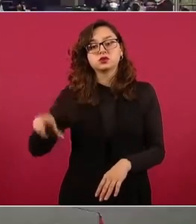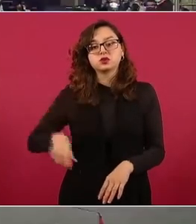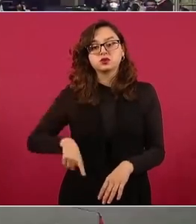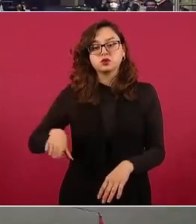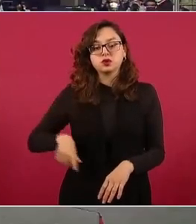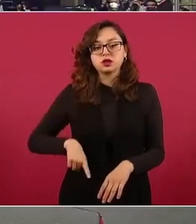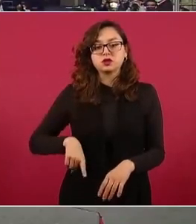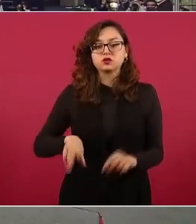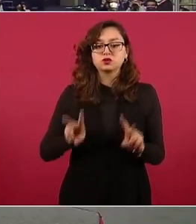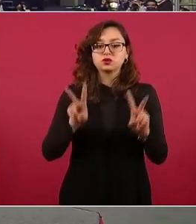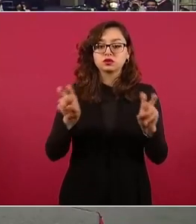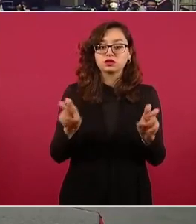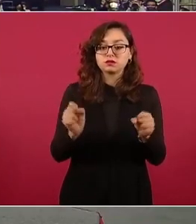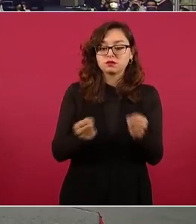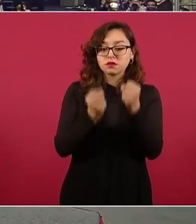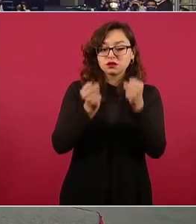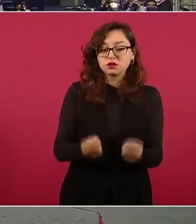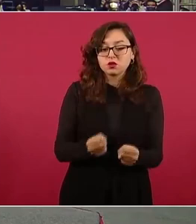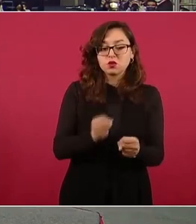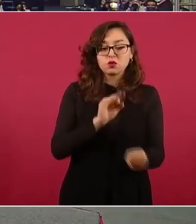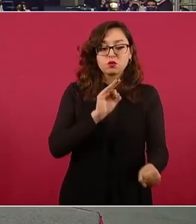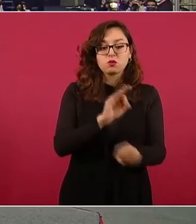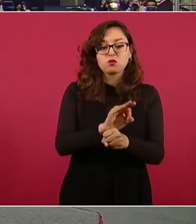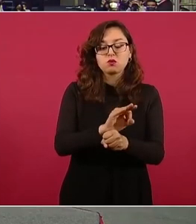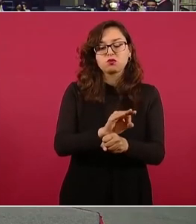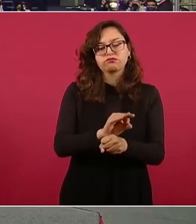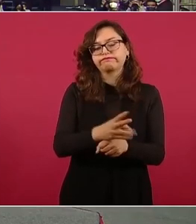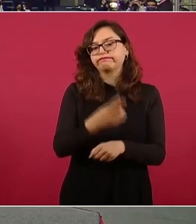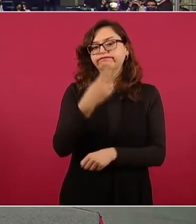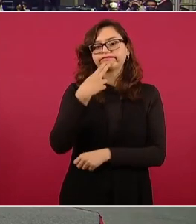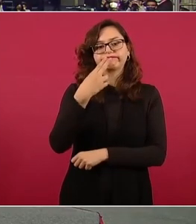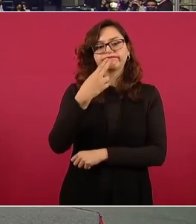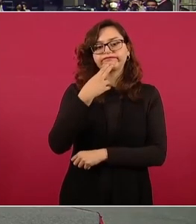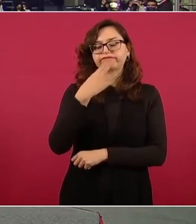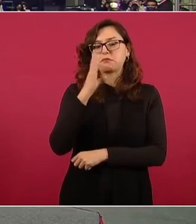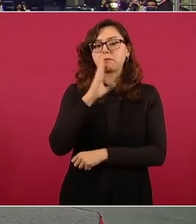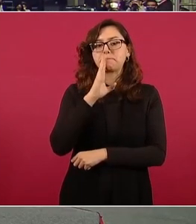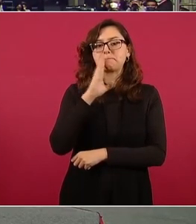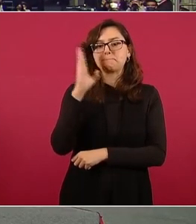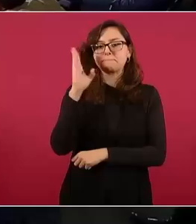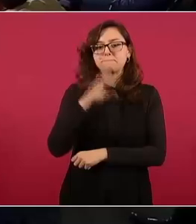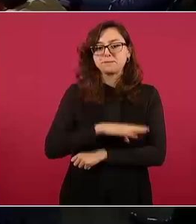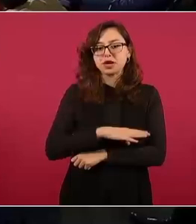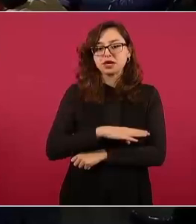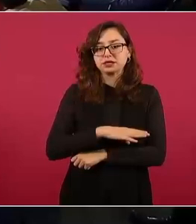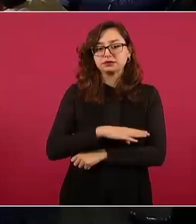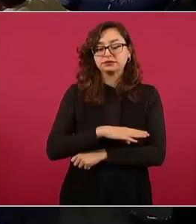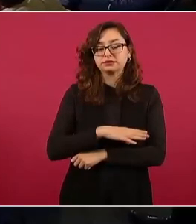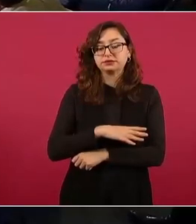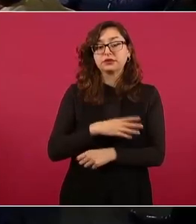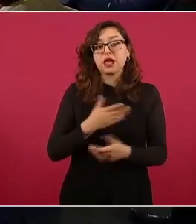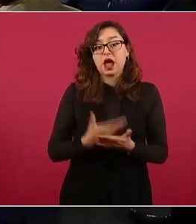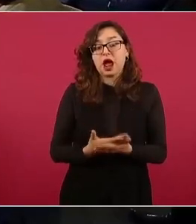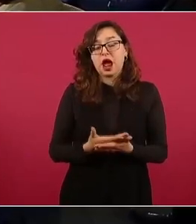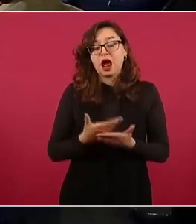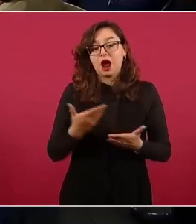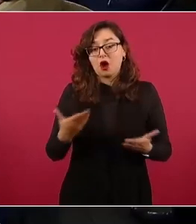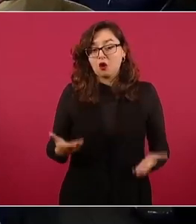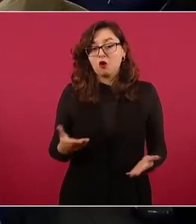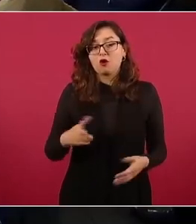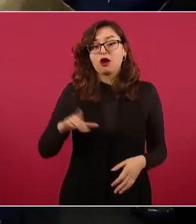seguros. Ahorita el gobierno federal, bueno, el gobierno paga